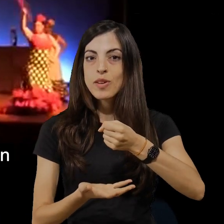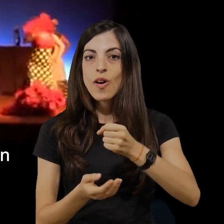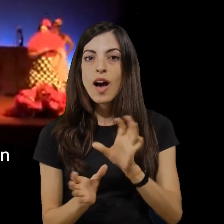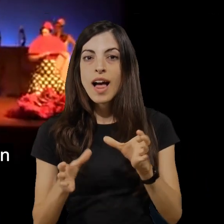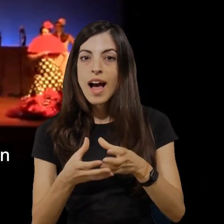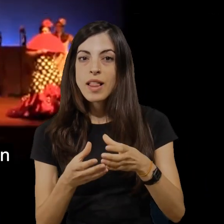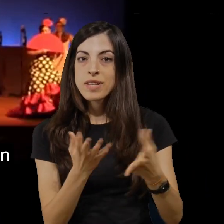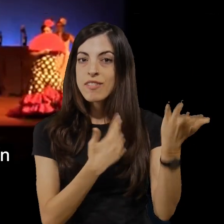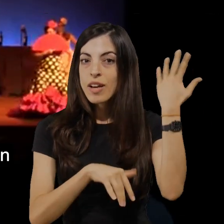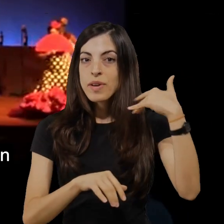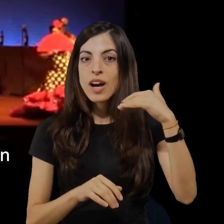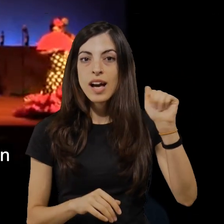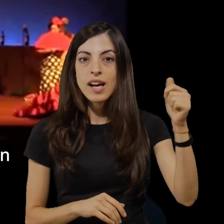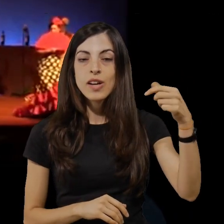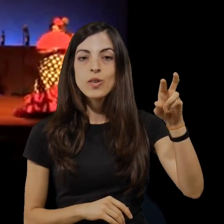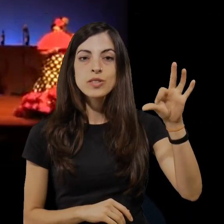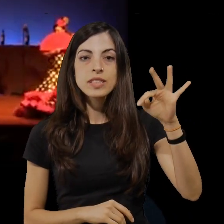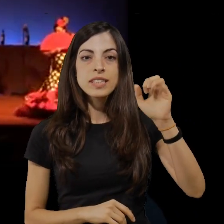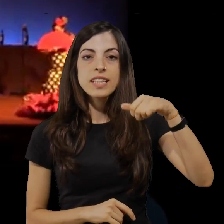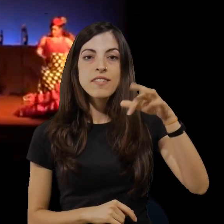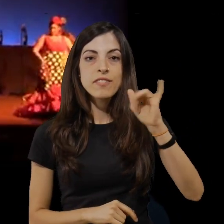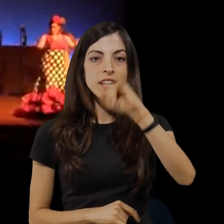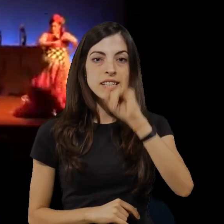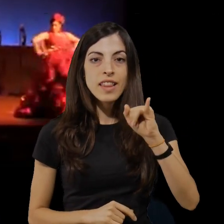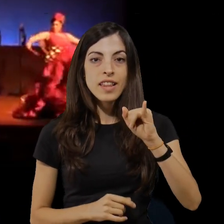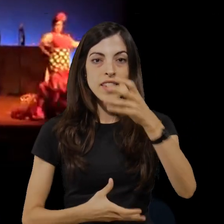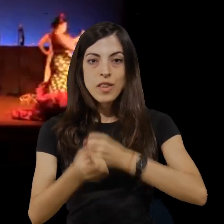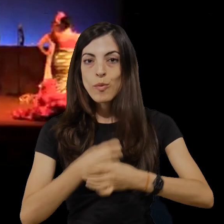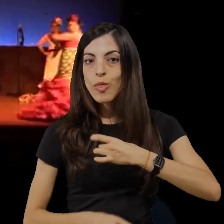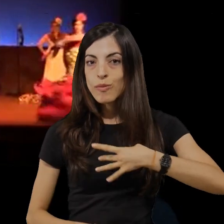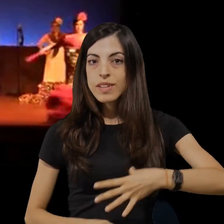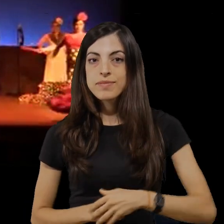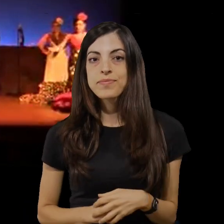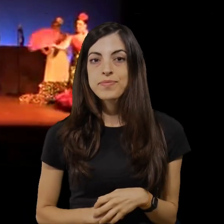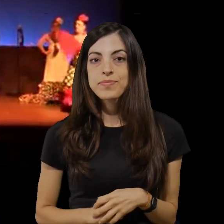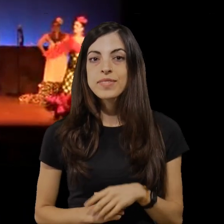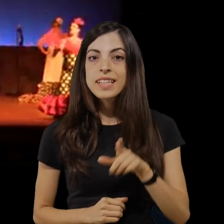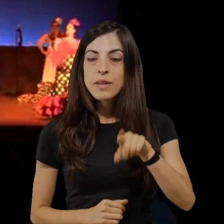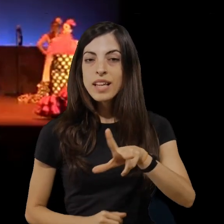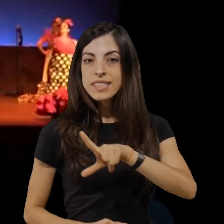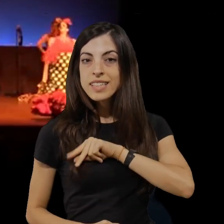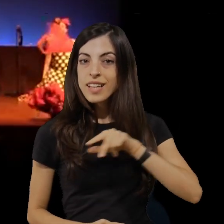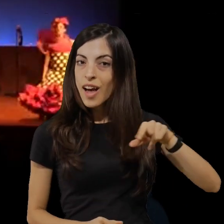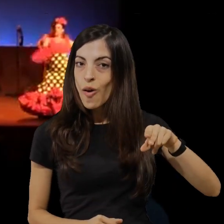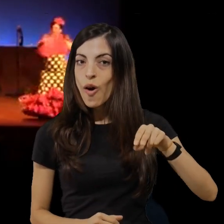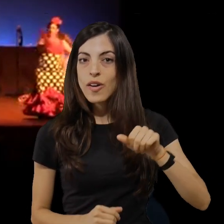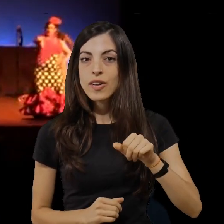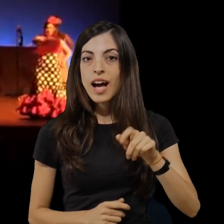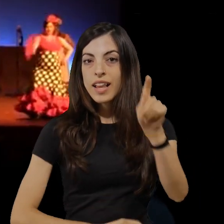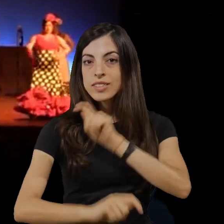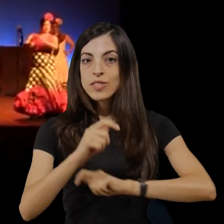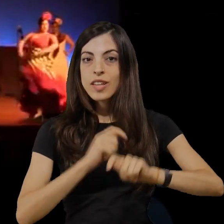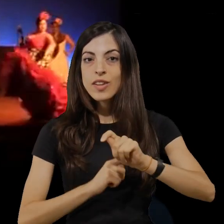flamenca Agustín Fernández de Pozo Blanco y la insignia de oro de la asociación a Antonio García Gómez el Califa.